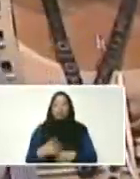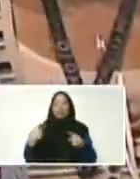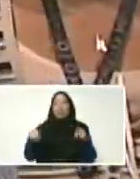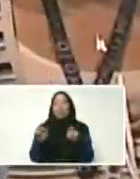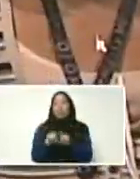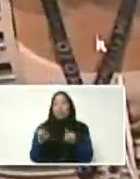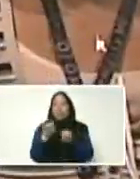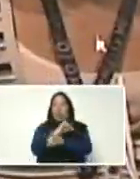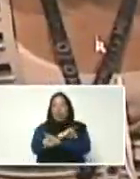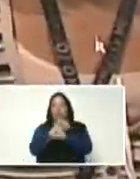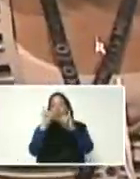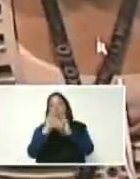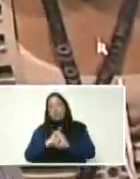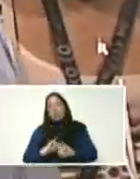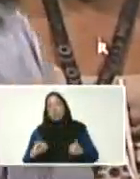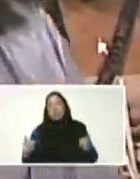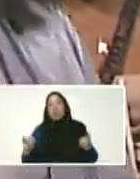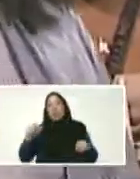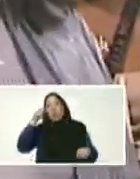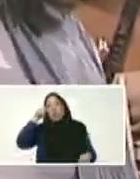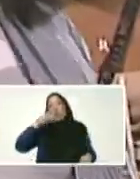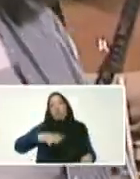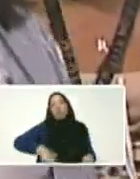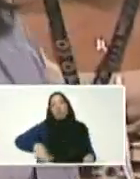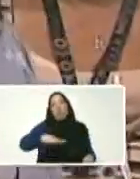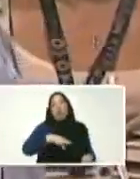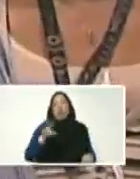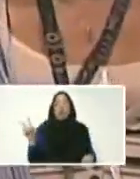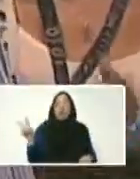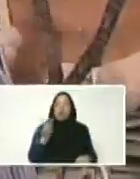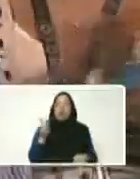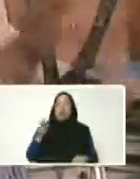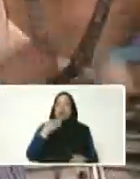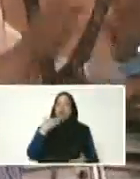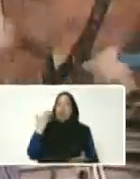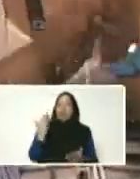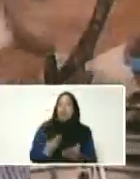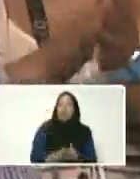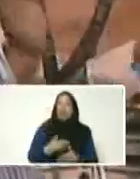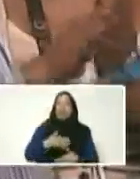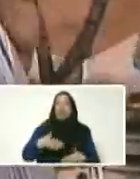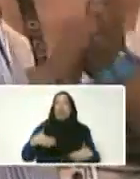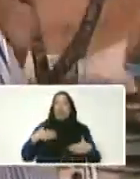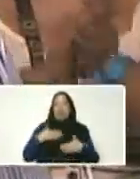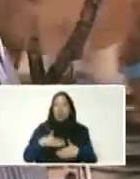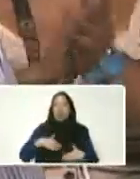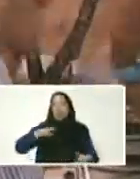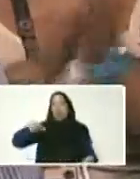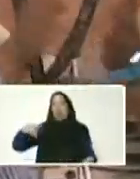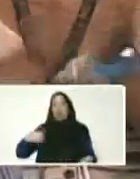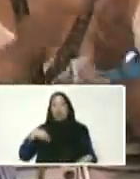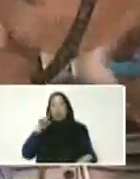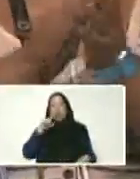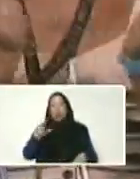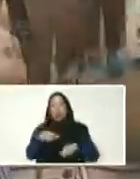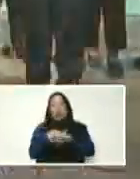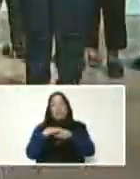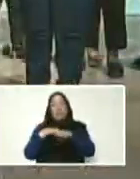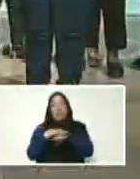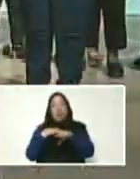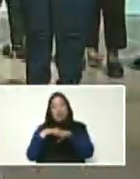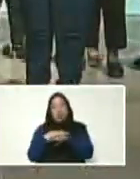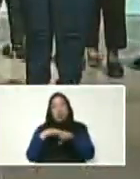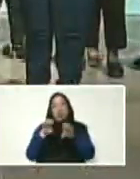suprema felicidad del pueblo venezolano. Así que un gran agradecimiento a usted, mi